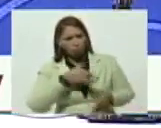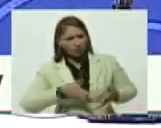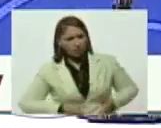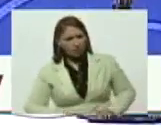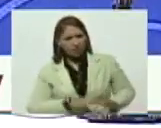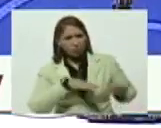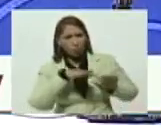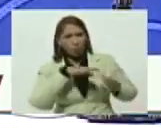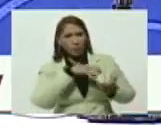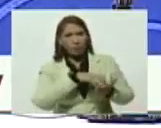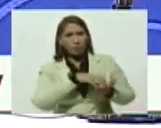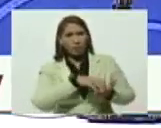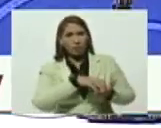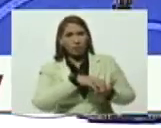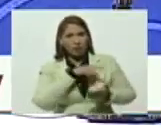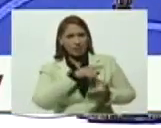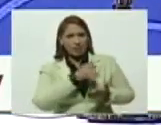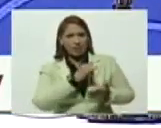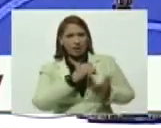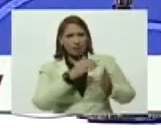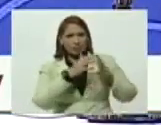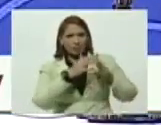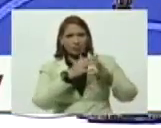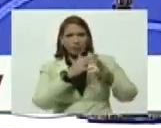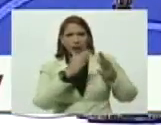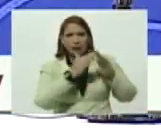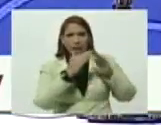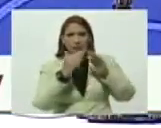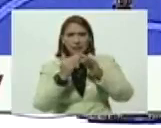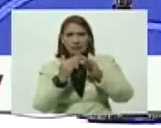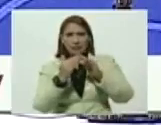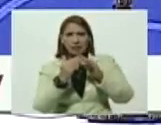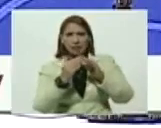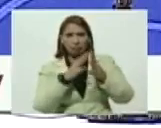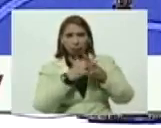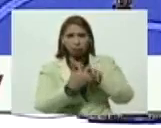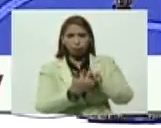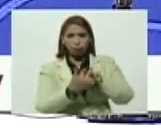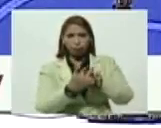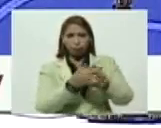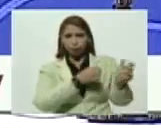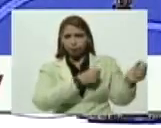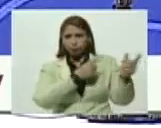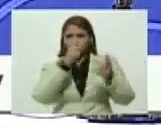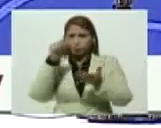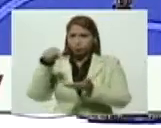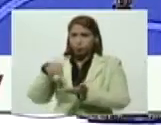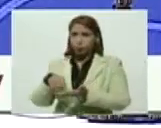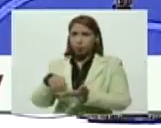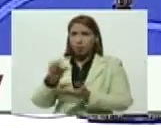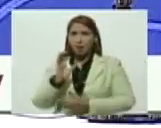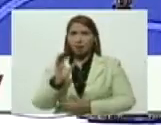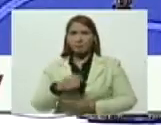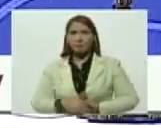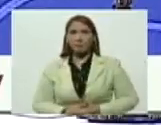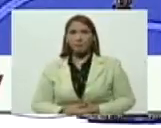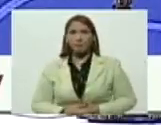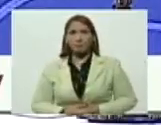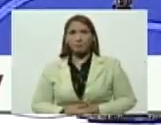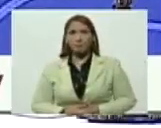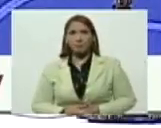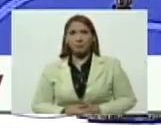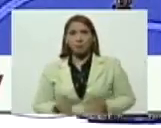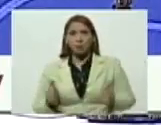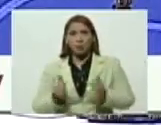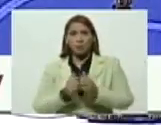Tinaquillo. Allí, en un rancho de Palma. Tú que te viniste de Tinaquillo a Caracas, Cilita, con tu